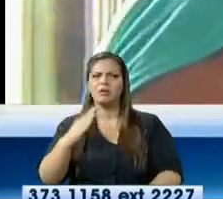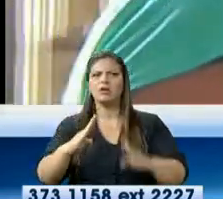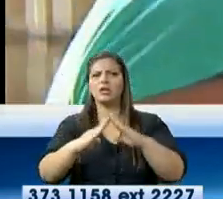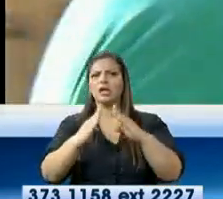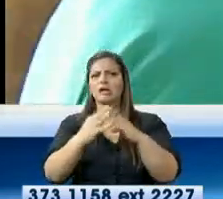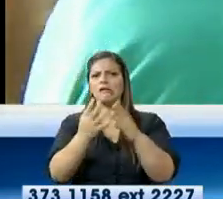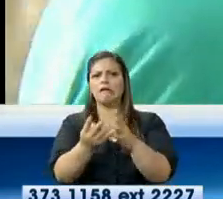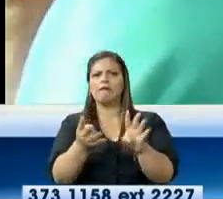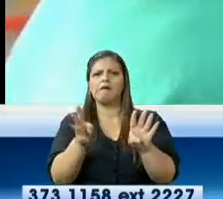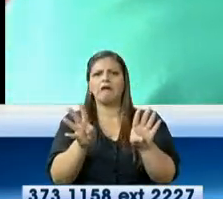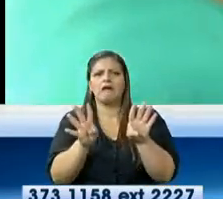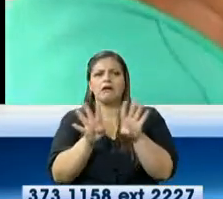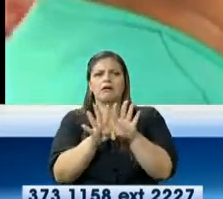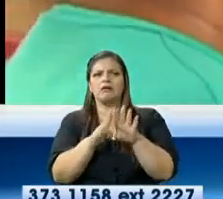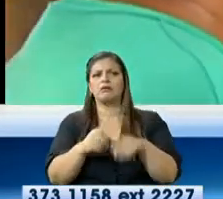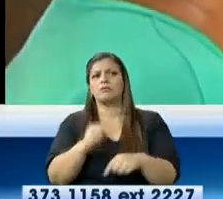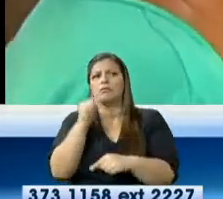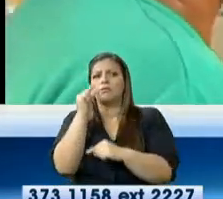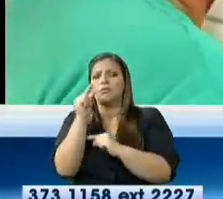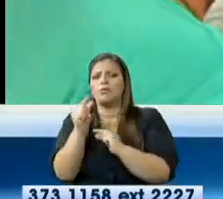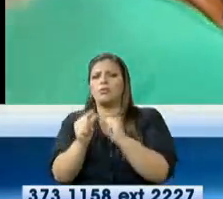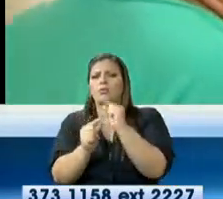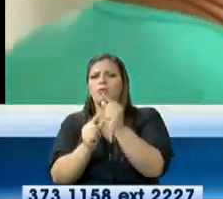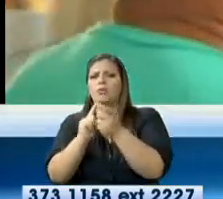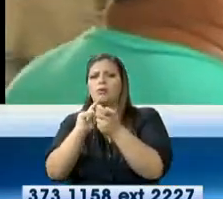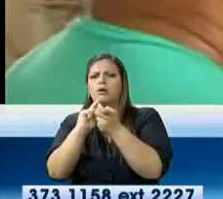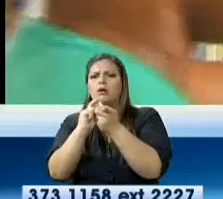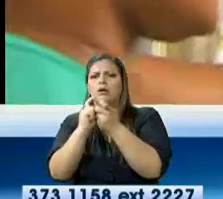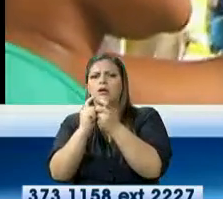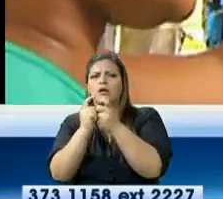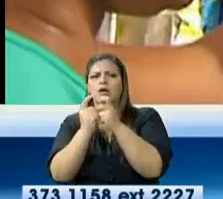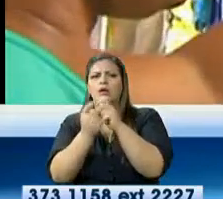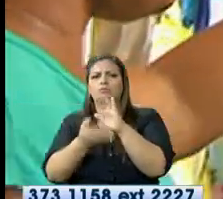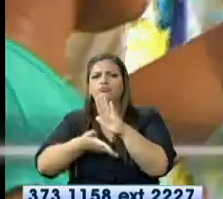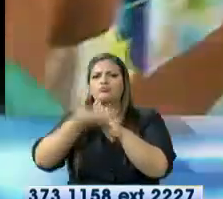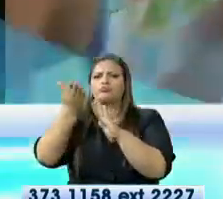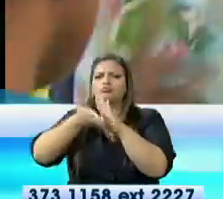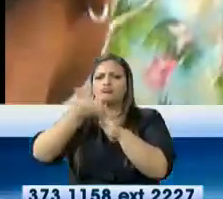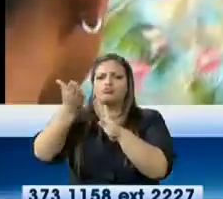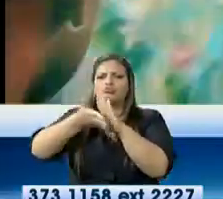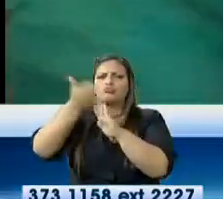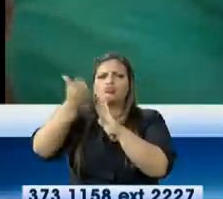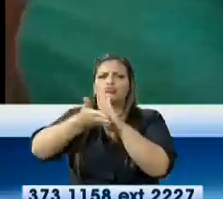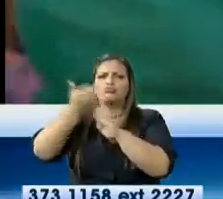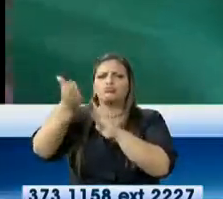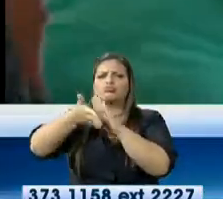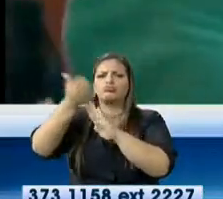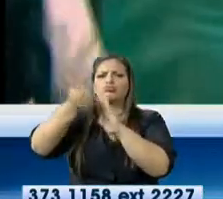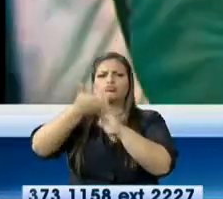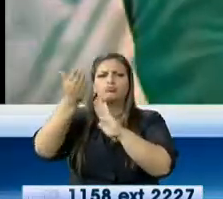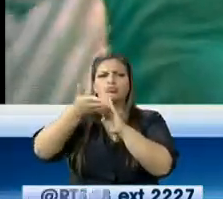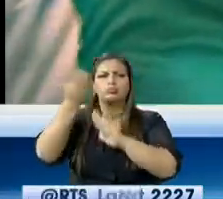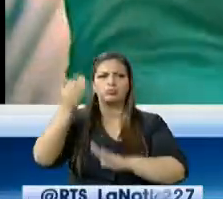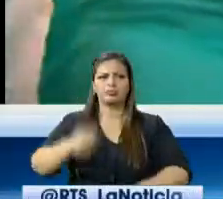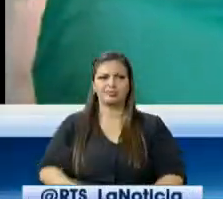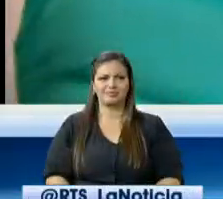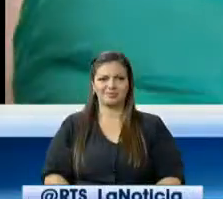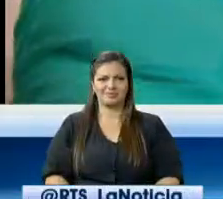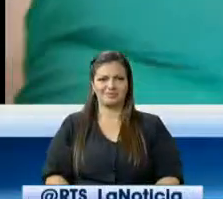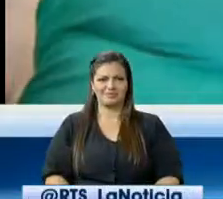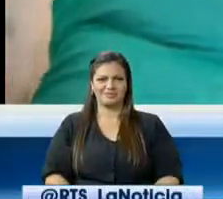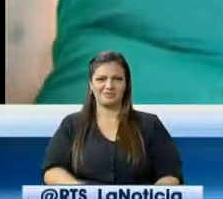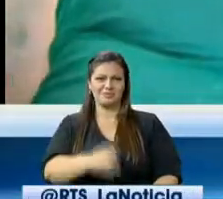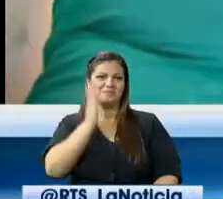poco he ido, como usted ve, las paredes que están aquí hechas poco a poco con mi esfuerzo. Vive con Hilda, su madre de